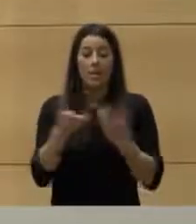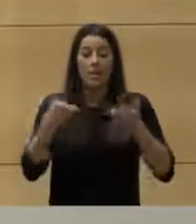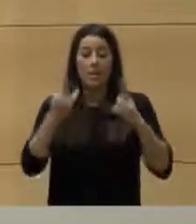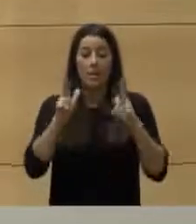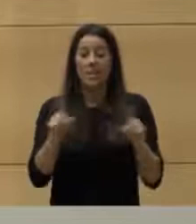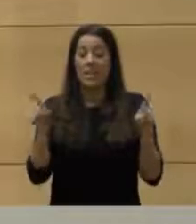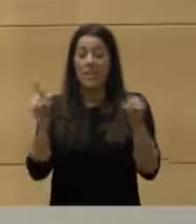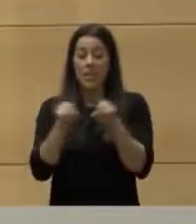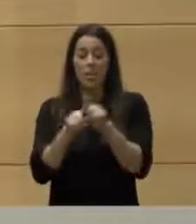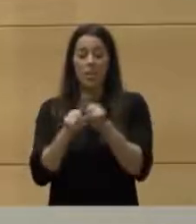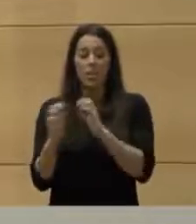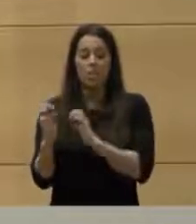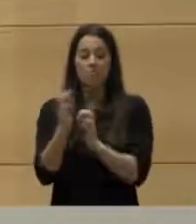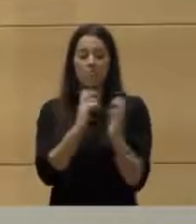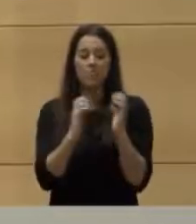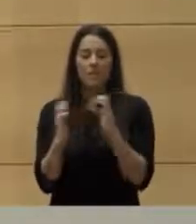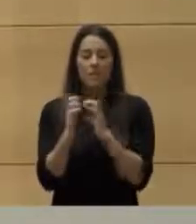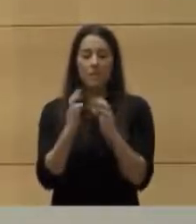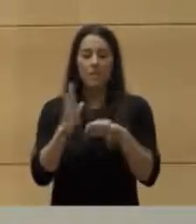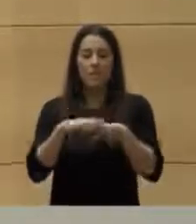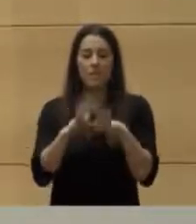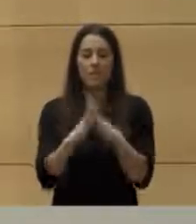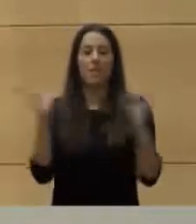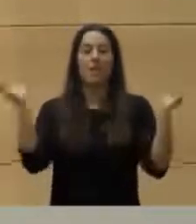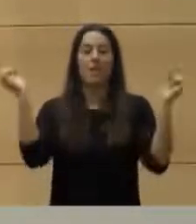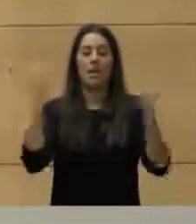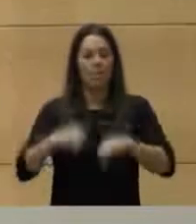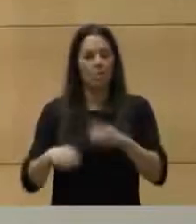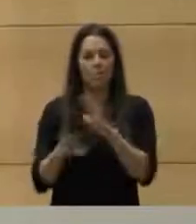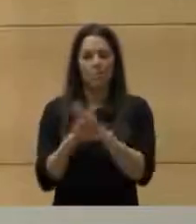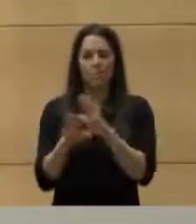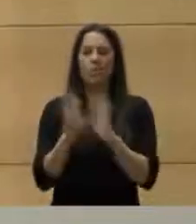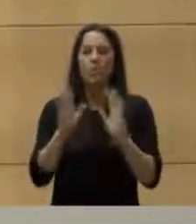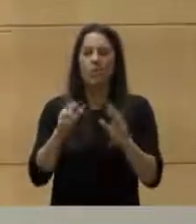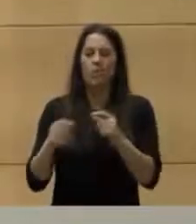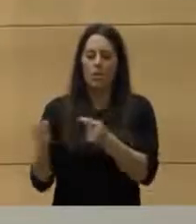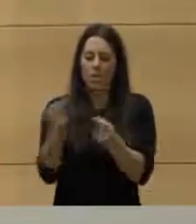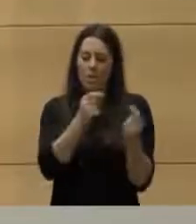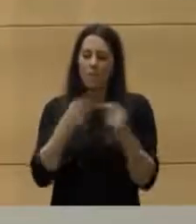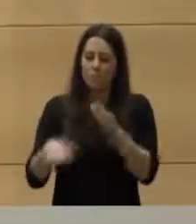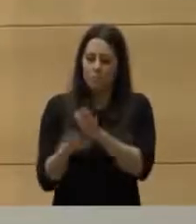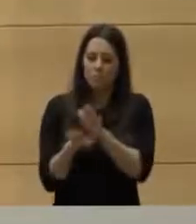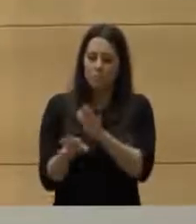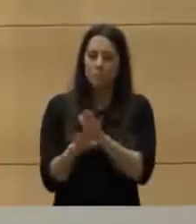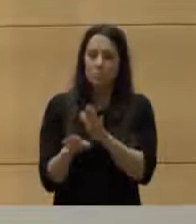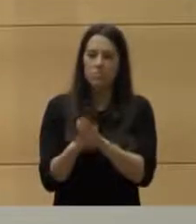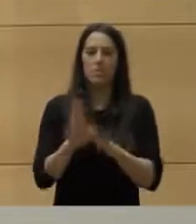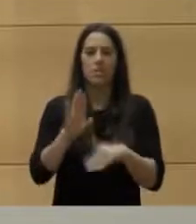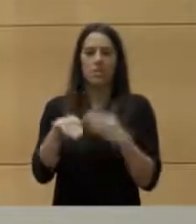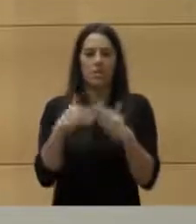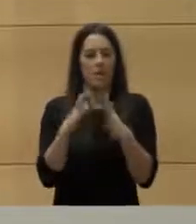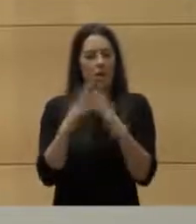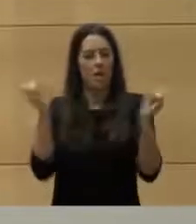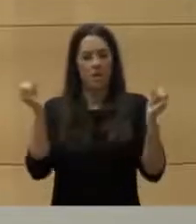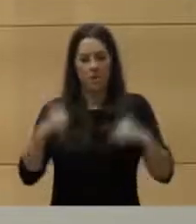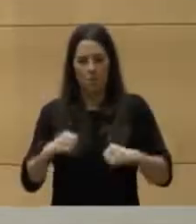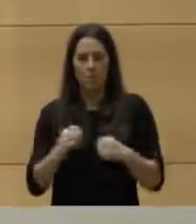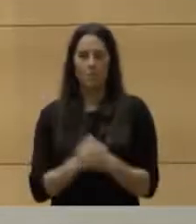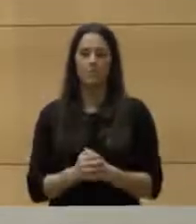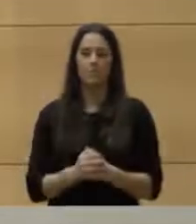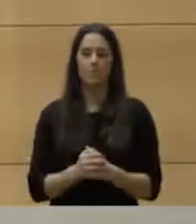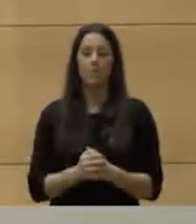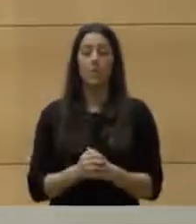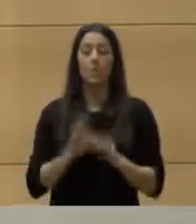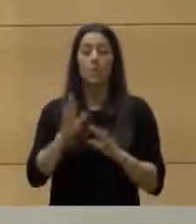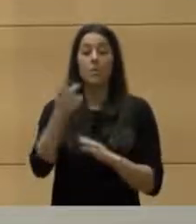e iguales para que sigamos discutiendo permanentemente de cómo se va desarrollando nuestro convenio, nuestro acuerdo.